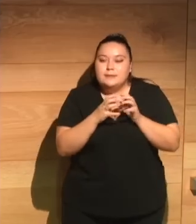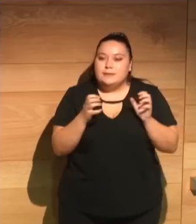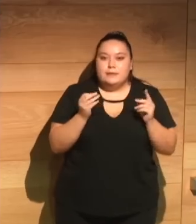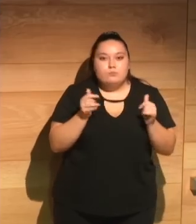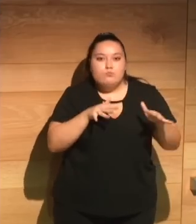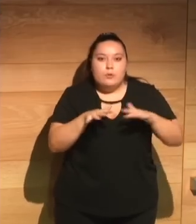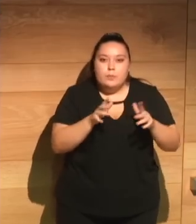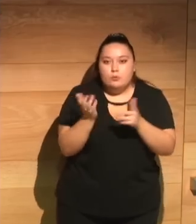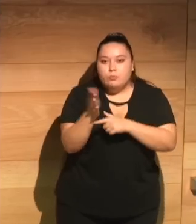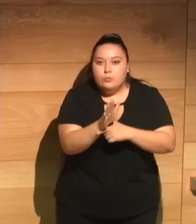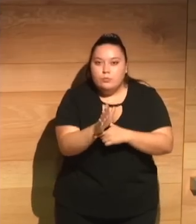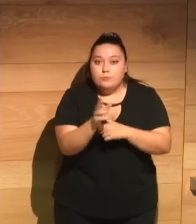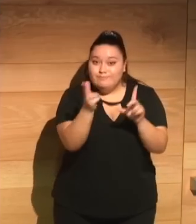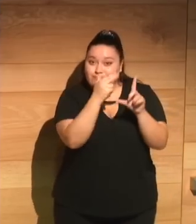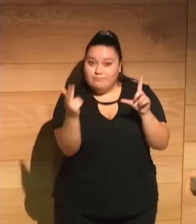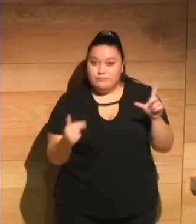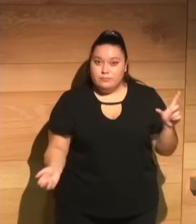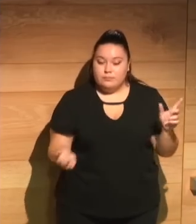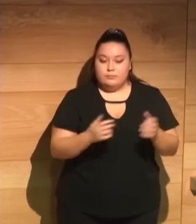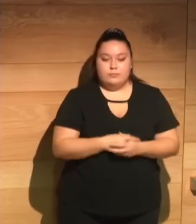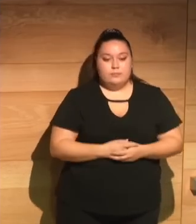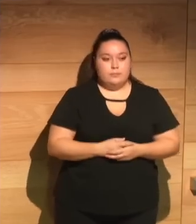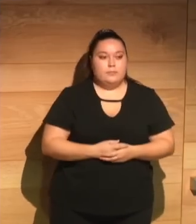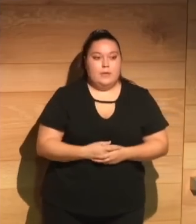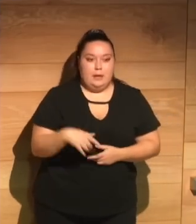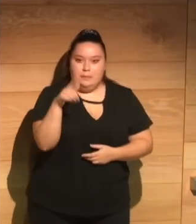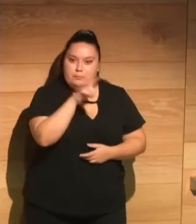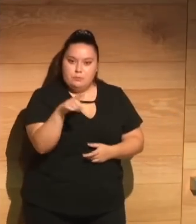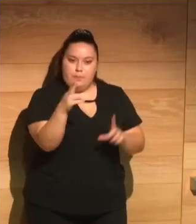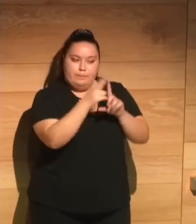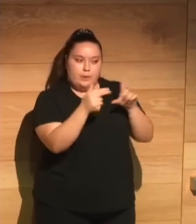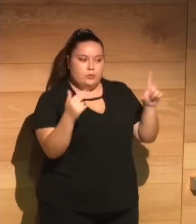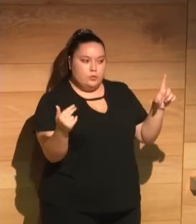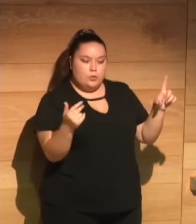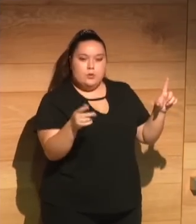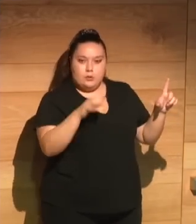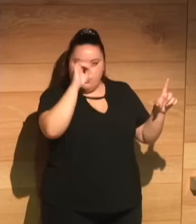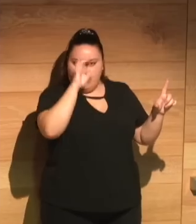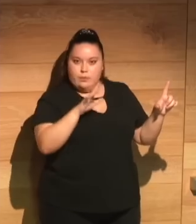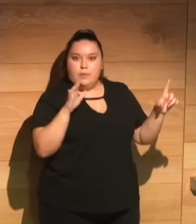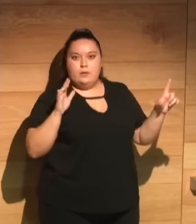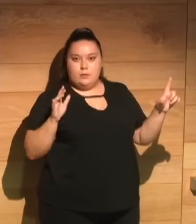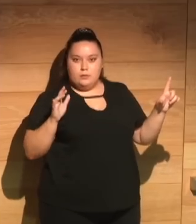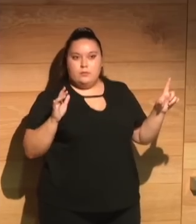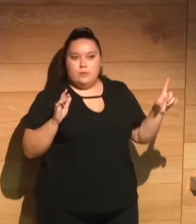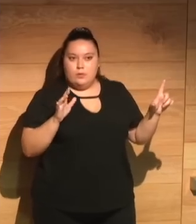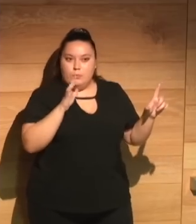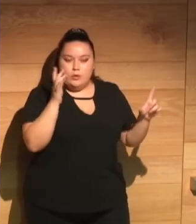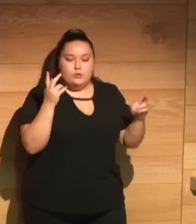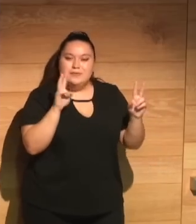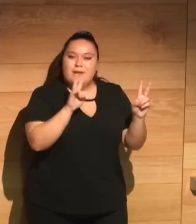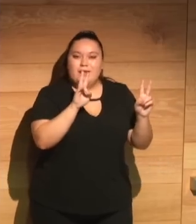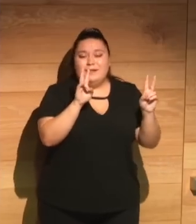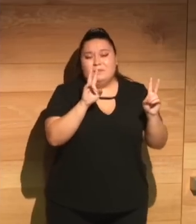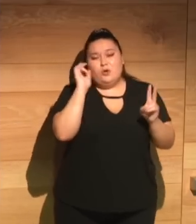hablo de la calidad plástica que aún asombra a muchos pintores de lo que se hizo en Altamira, incluso en términos cromáticos.